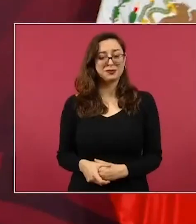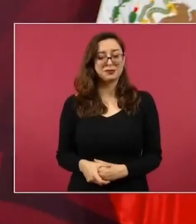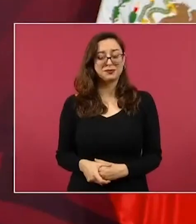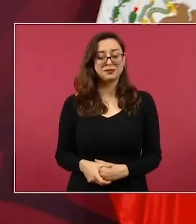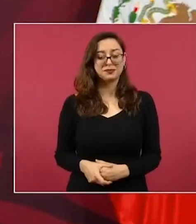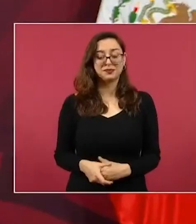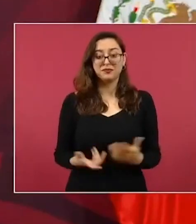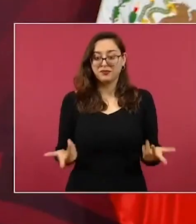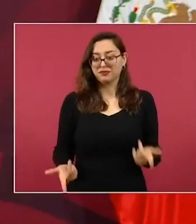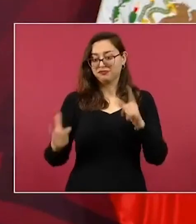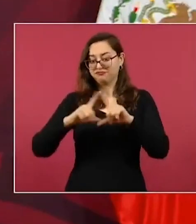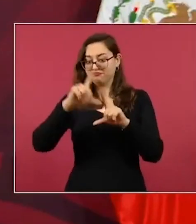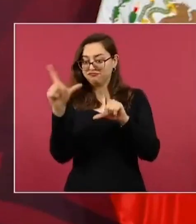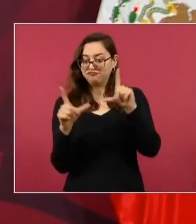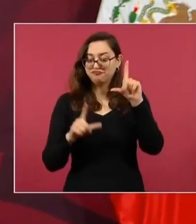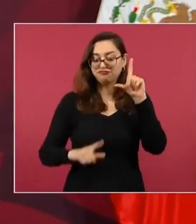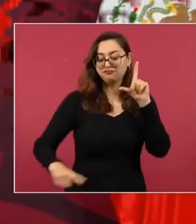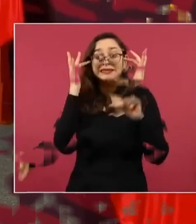en este caso, la transformación.